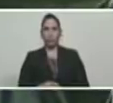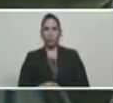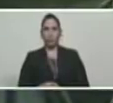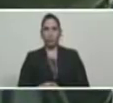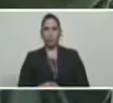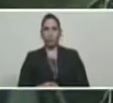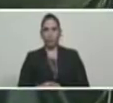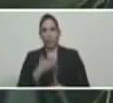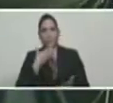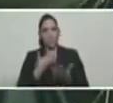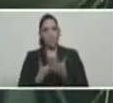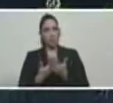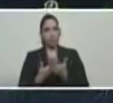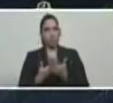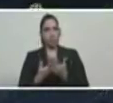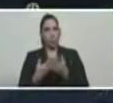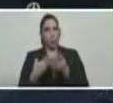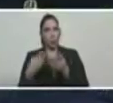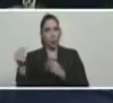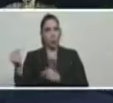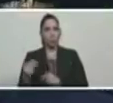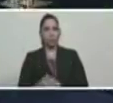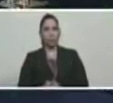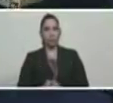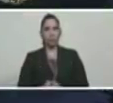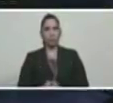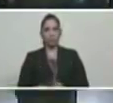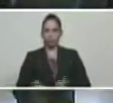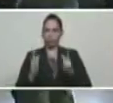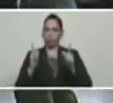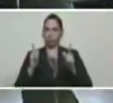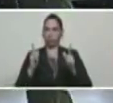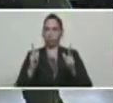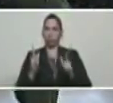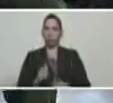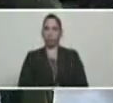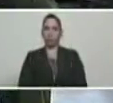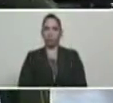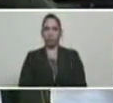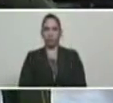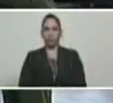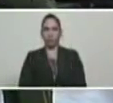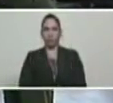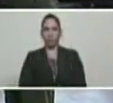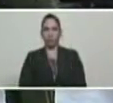jefe, permiso para mandar a retirar. Autorizado. A la is. Kier.